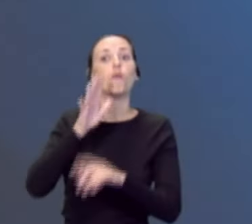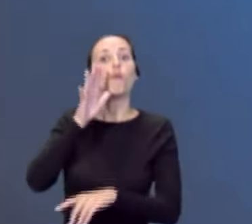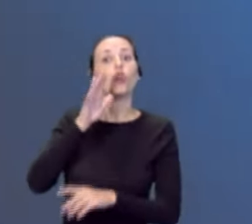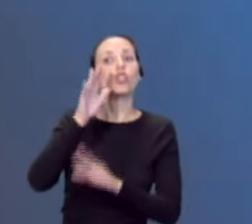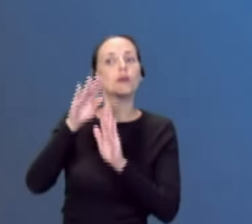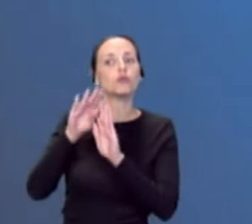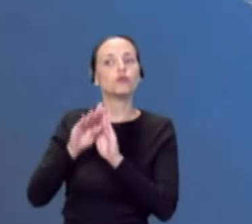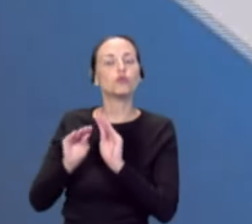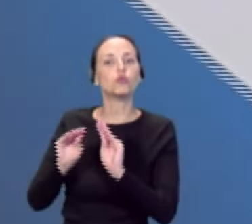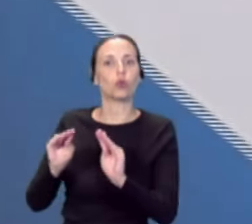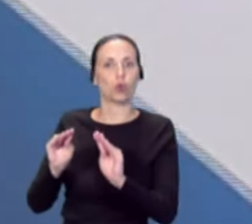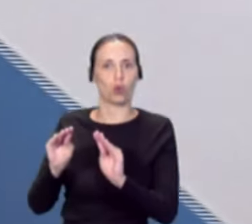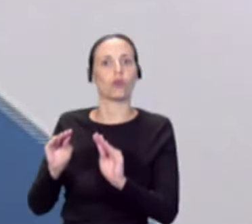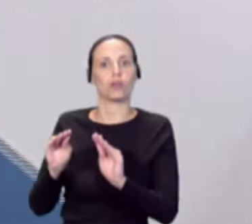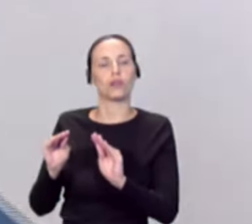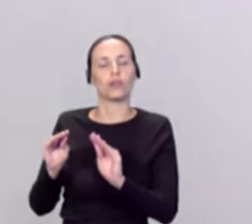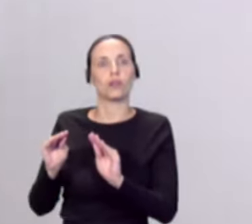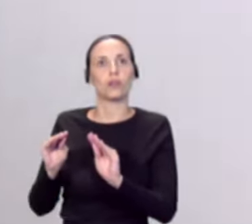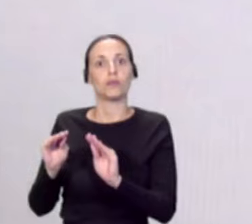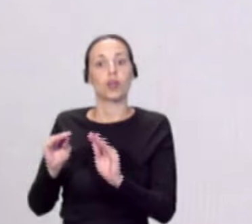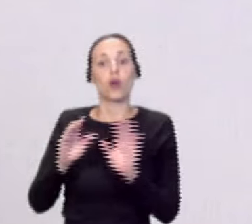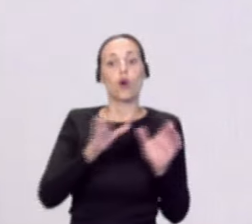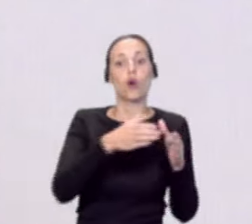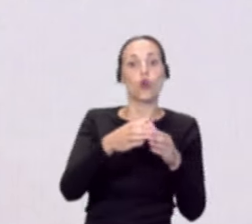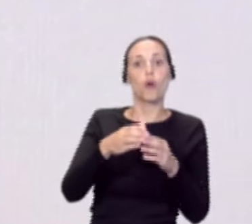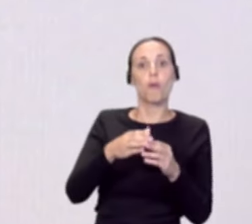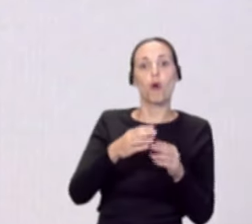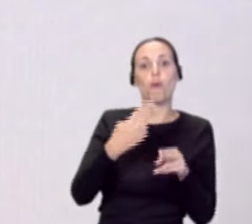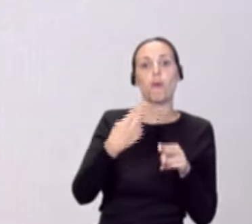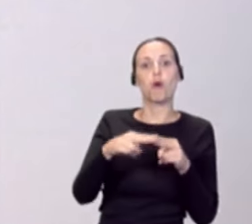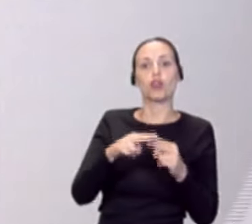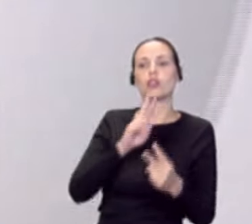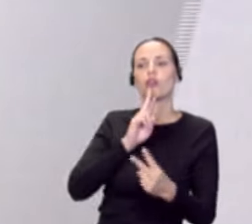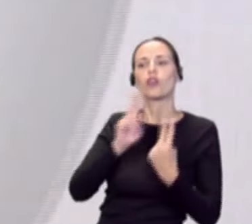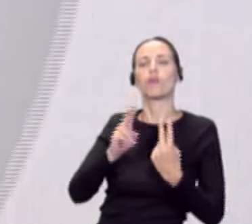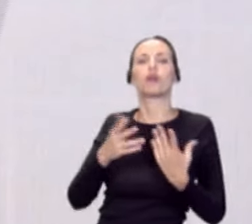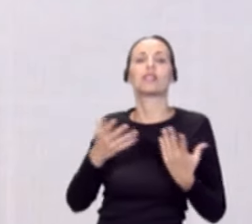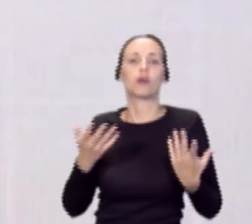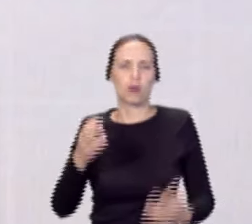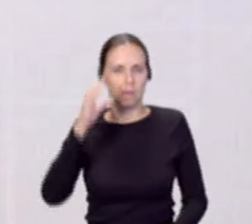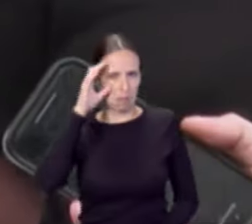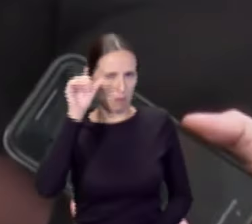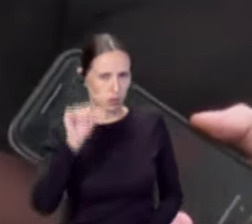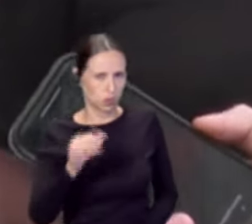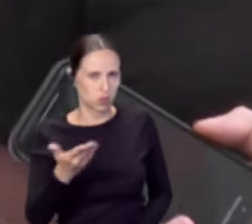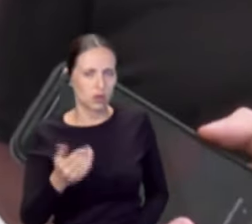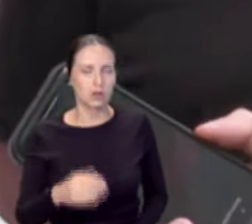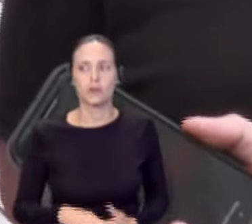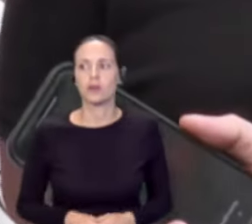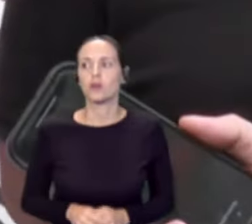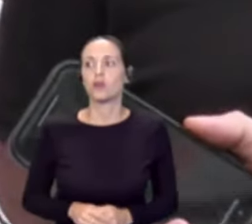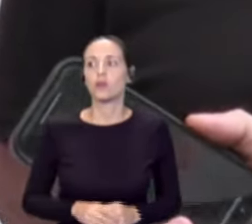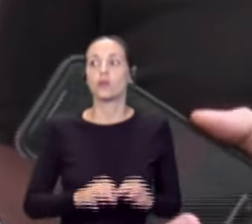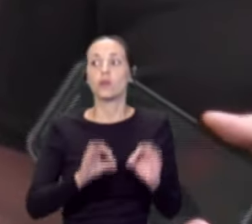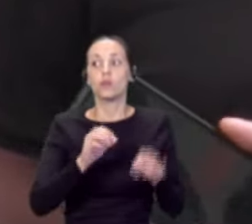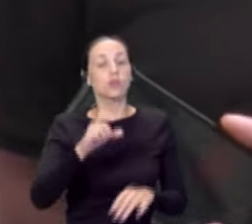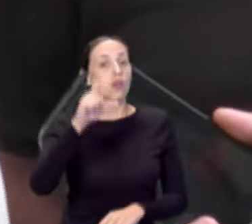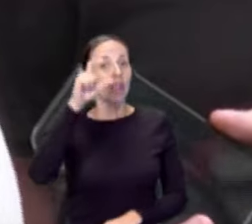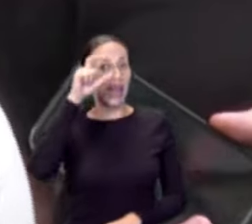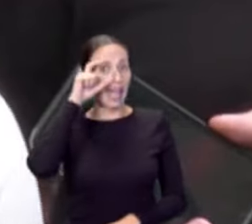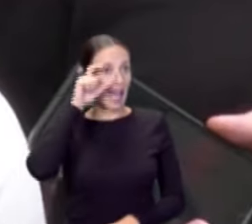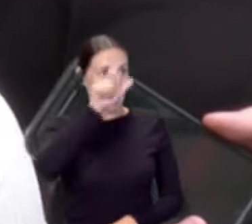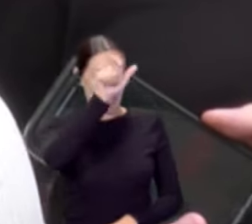causado esta dimisión los partidos políticos y el gobierno. Vamos a escucharles. El propio Íñigo Errejón